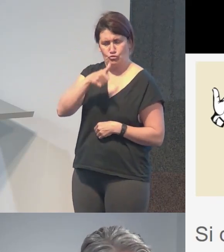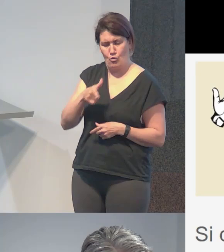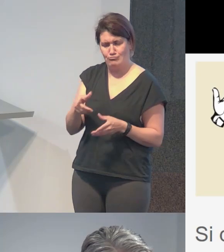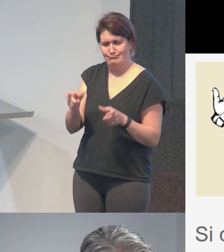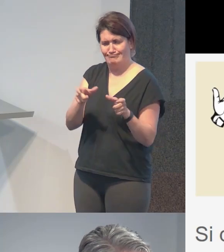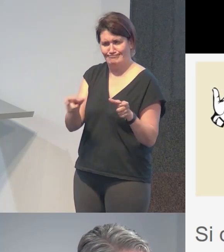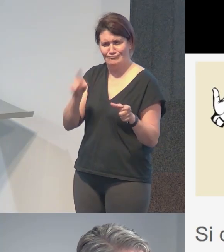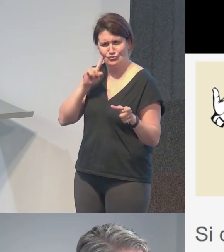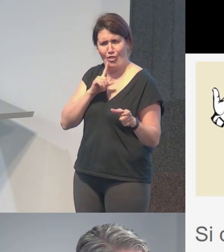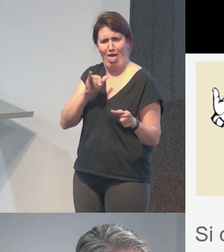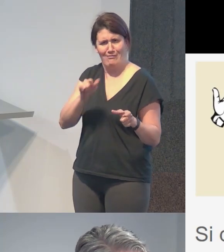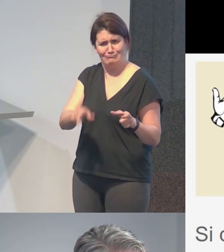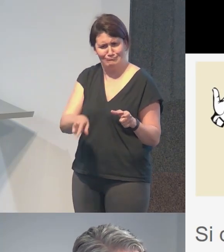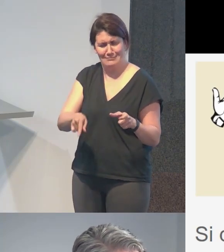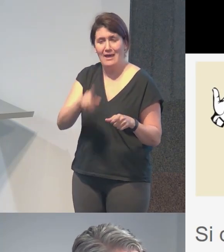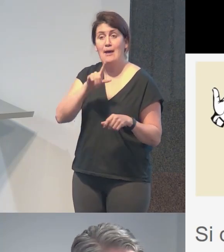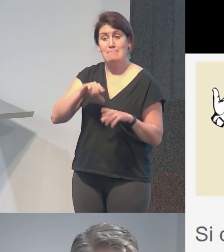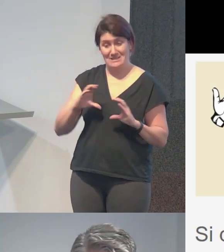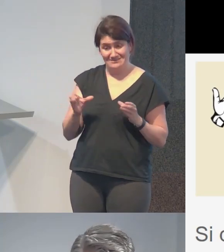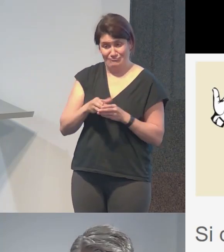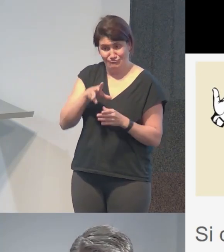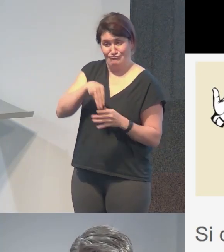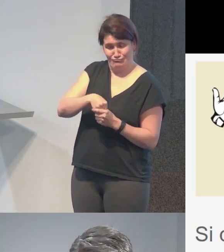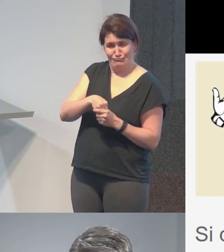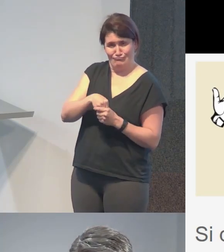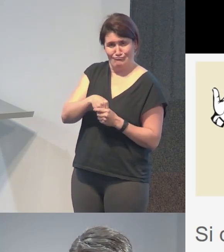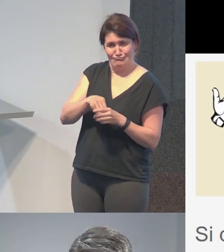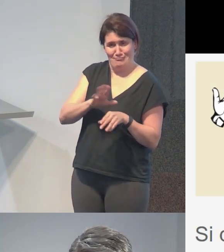con ellos y es parte de nuestra